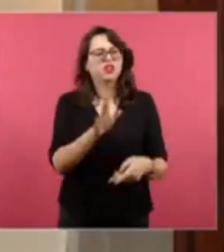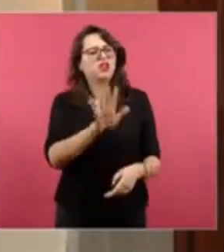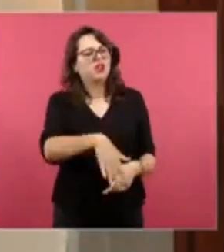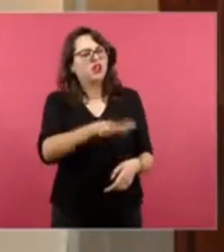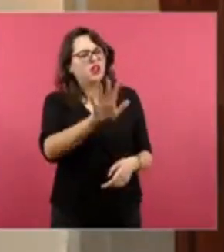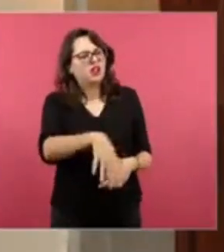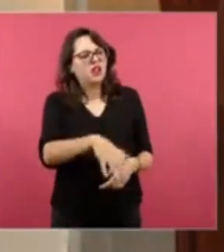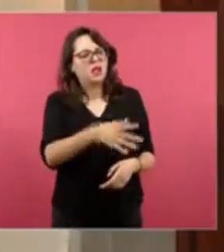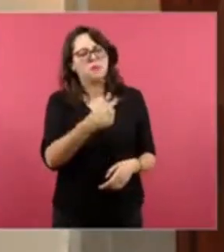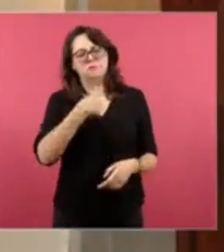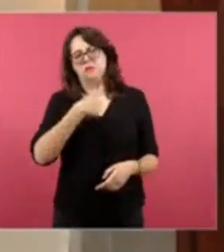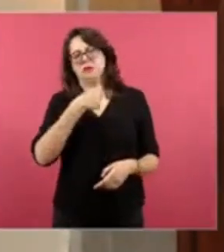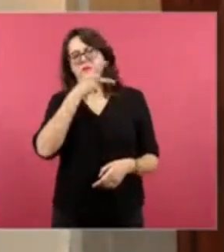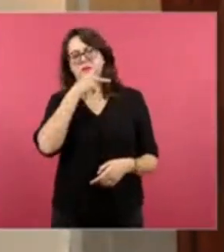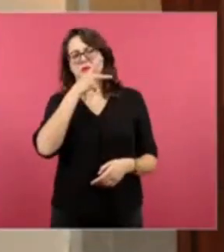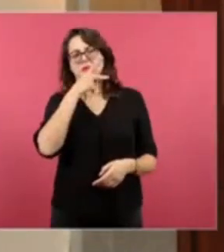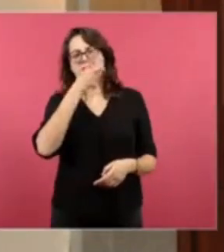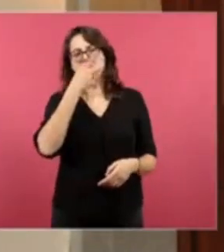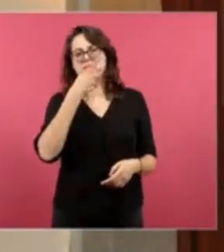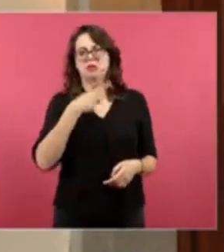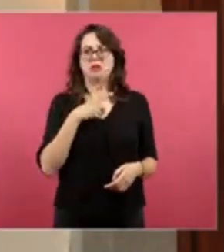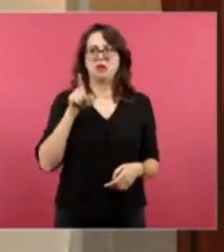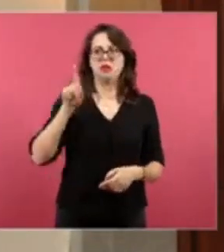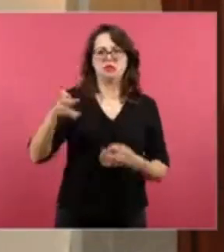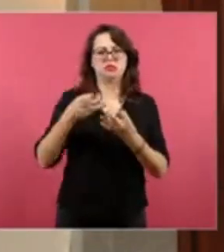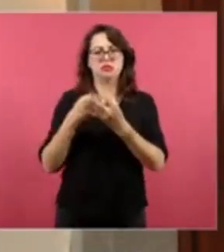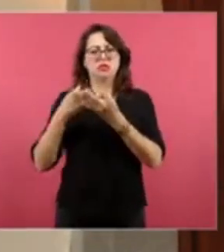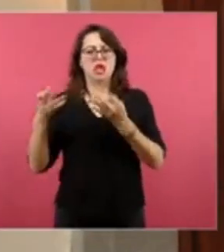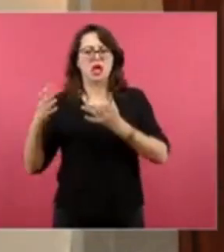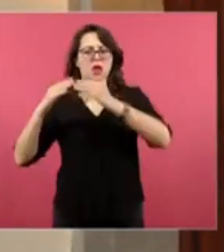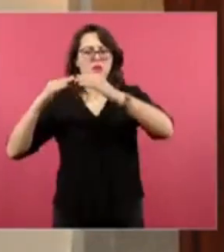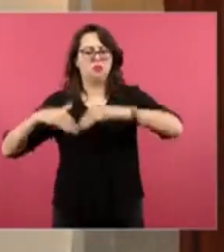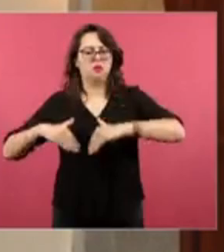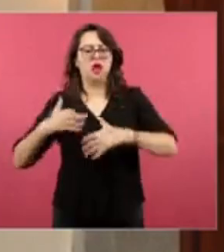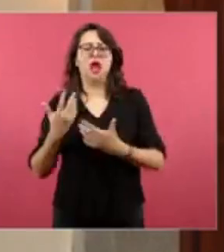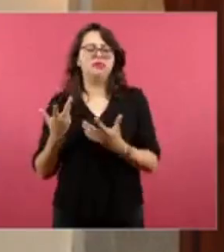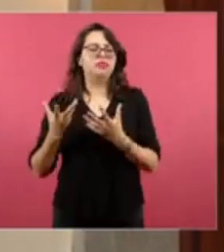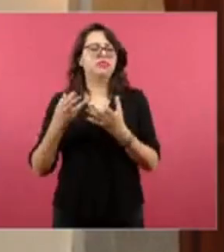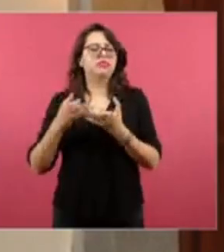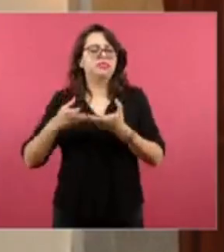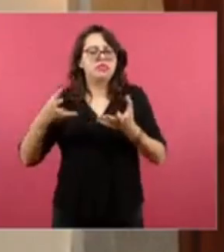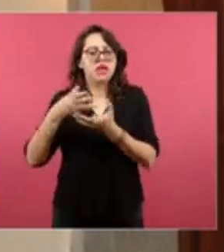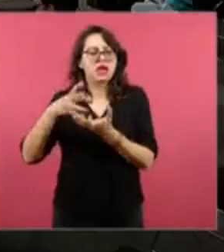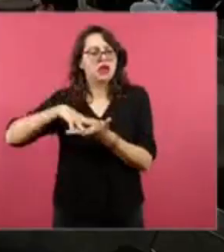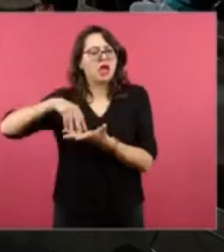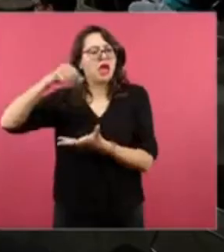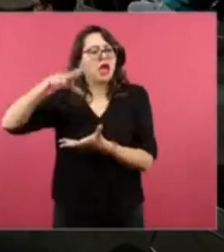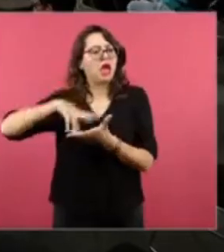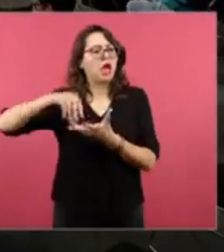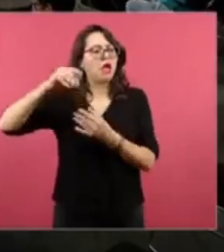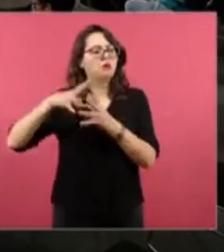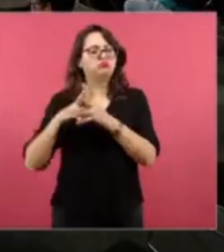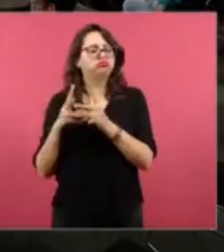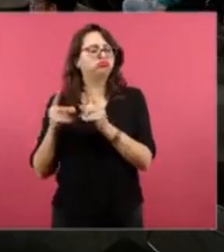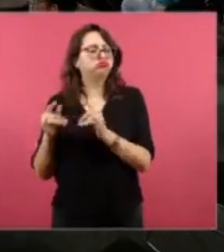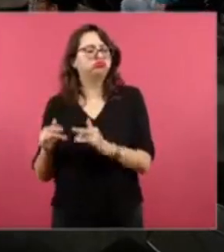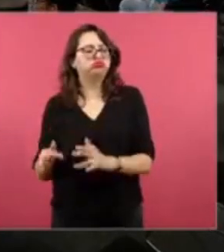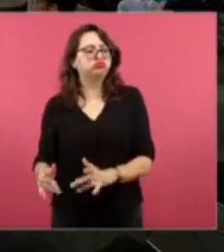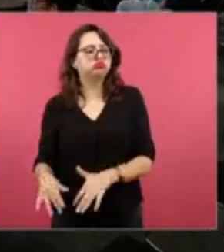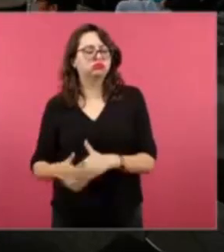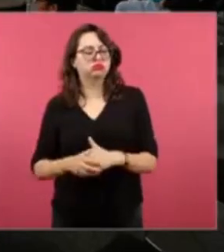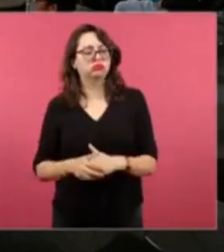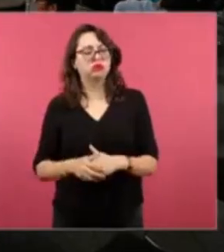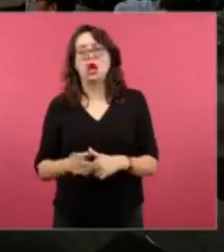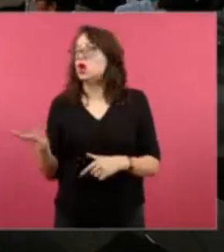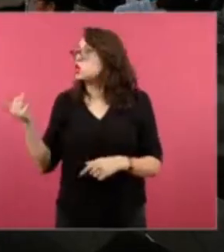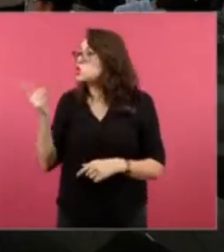Oye, pero mi papá dice que el socavón es porque faltó arena. ¿Es verdad? Bueno, vamos a buscar, porque nosotros ya empezamos